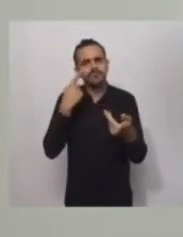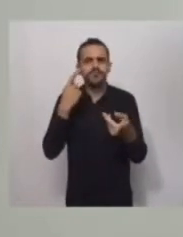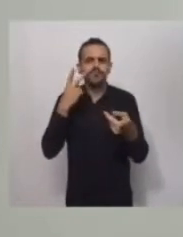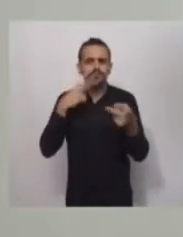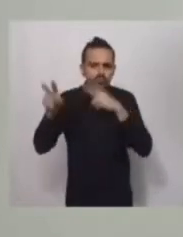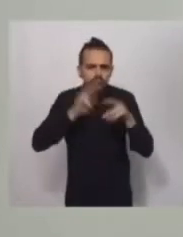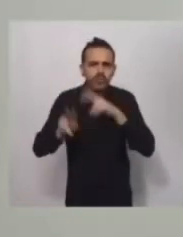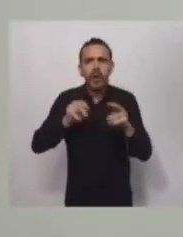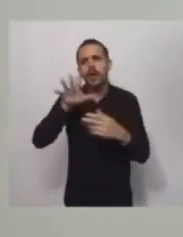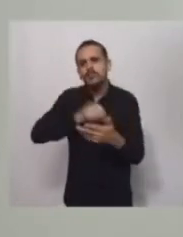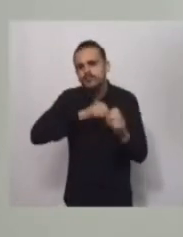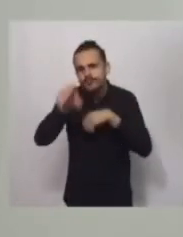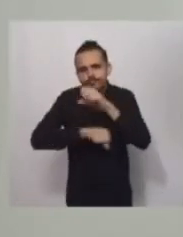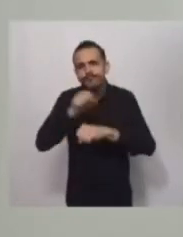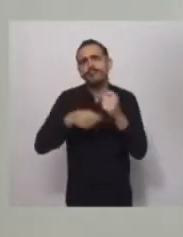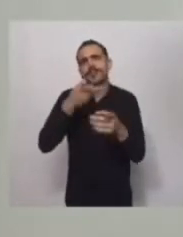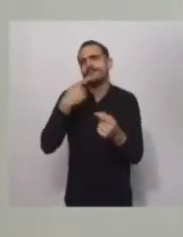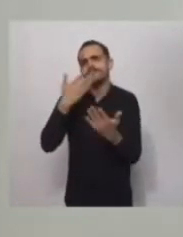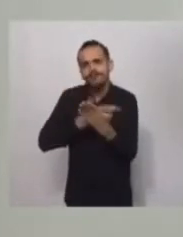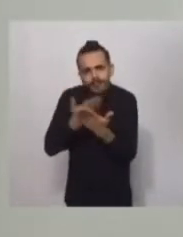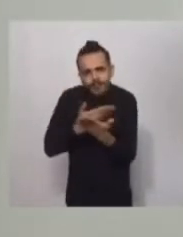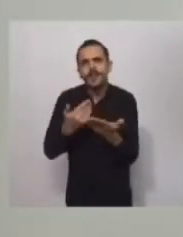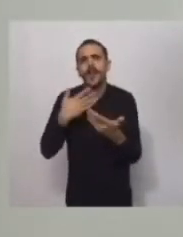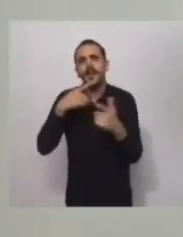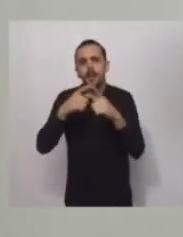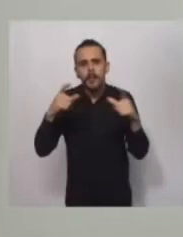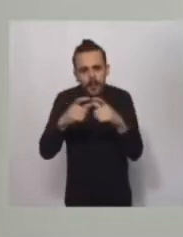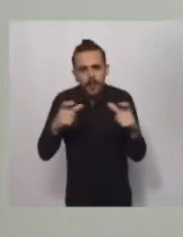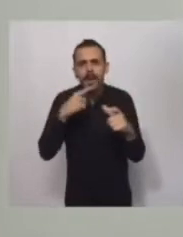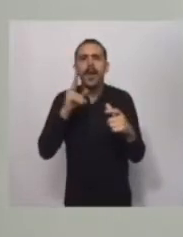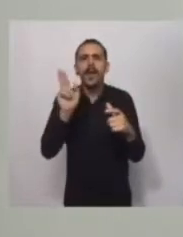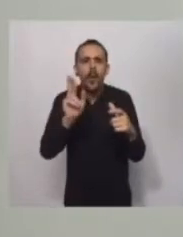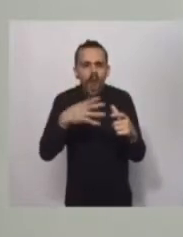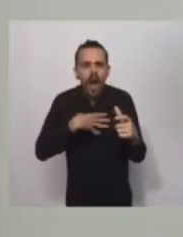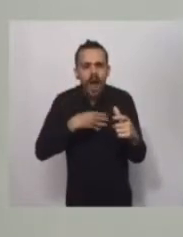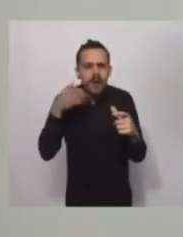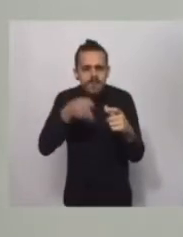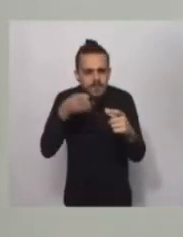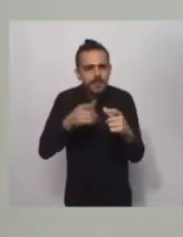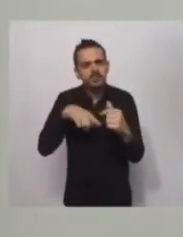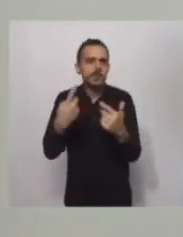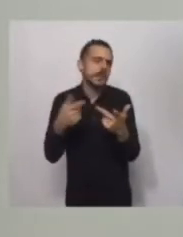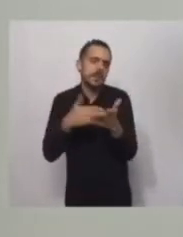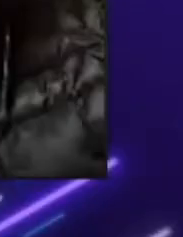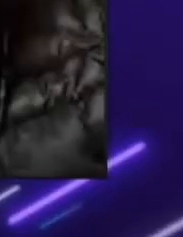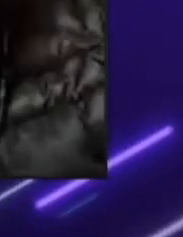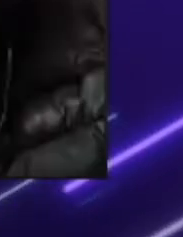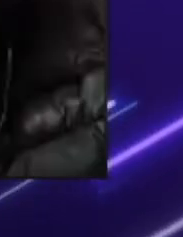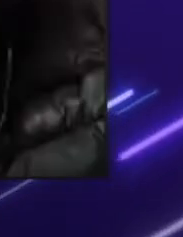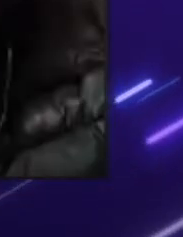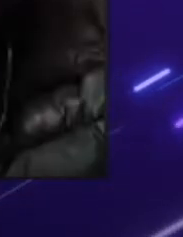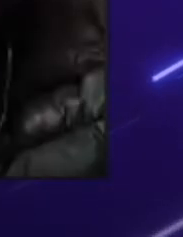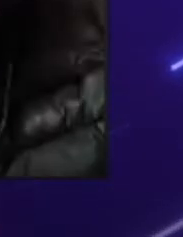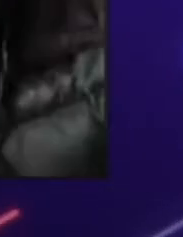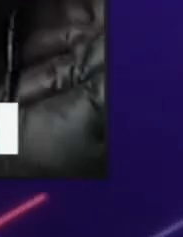inscripción porque tenemos muchas becas sin finalizar por la situación académica, que le cerró la escuela a los chicos y no pudieron retirar ese